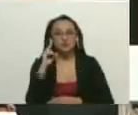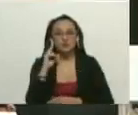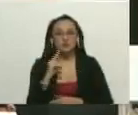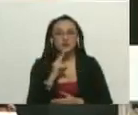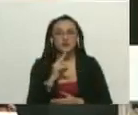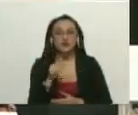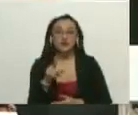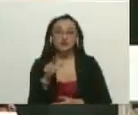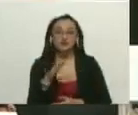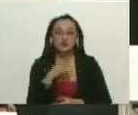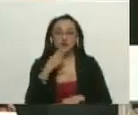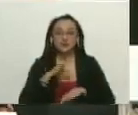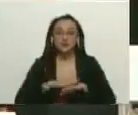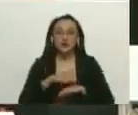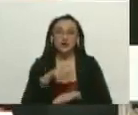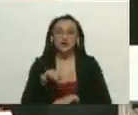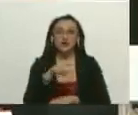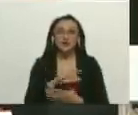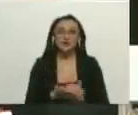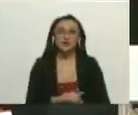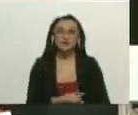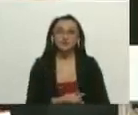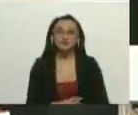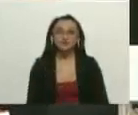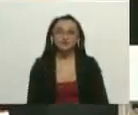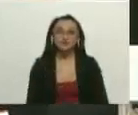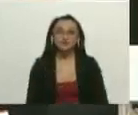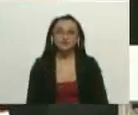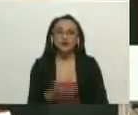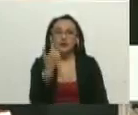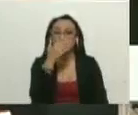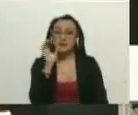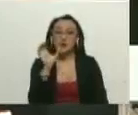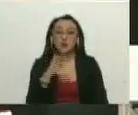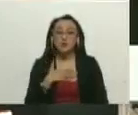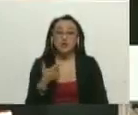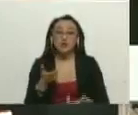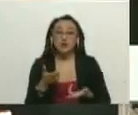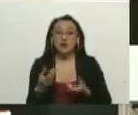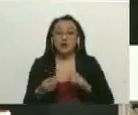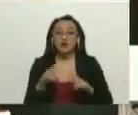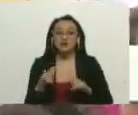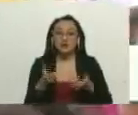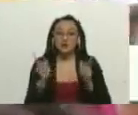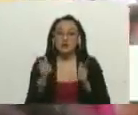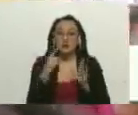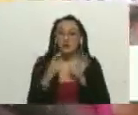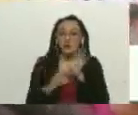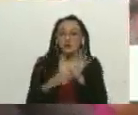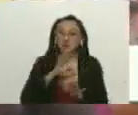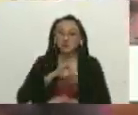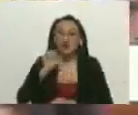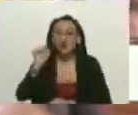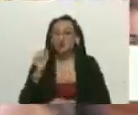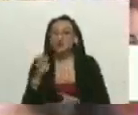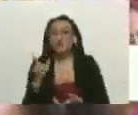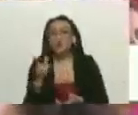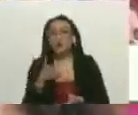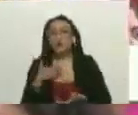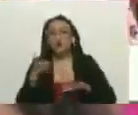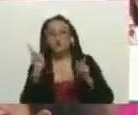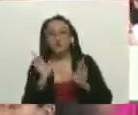Y ese es nuestro pecado, hermanos y hermanas. El imperio no puede permitir que se muestre el socialismo